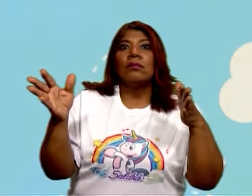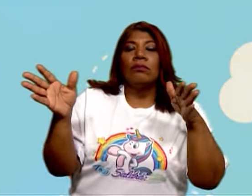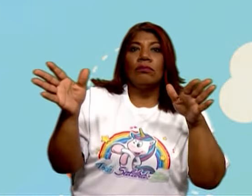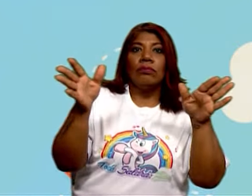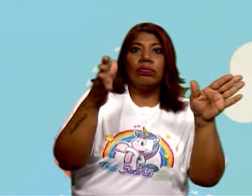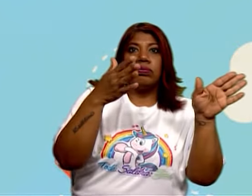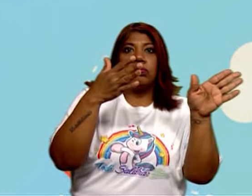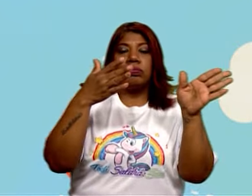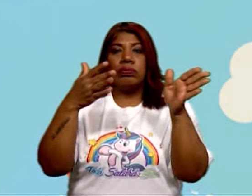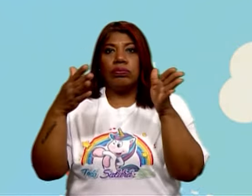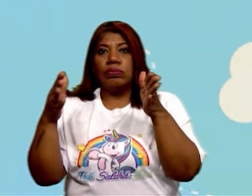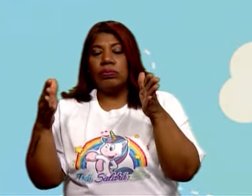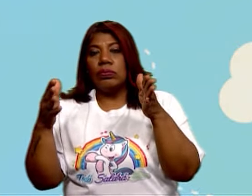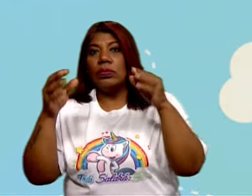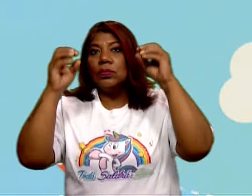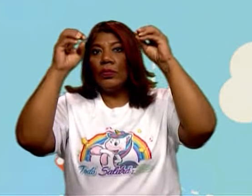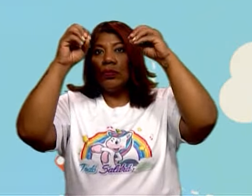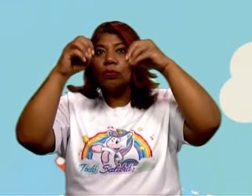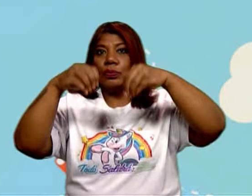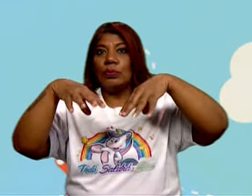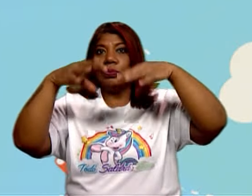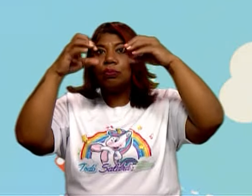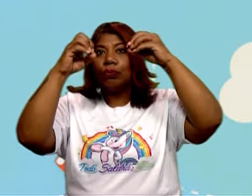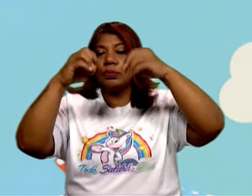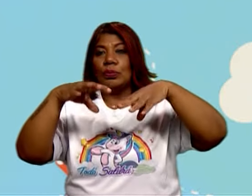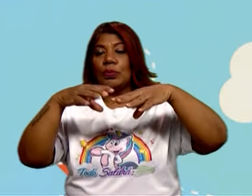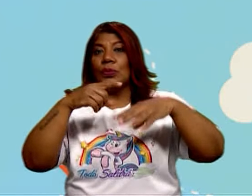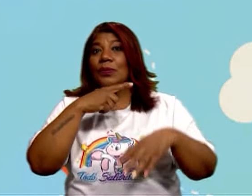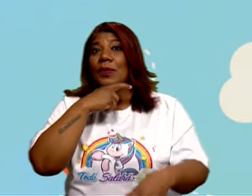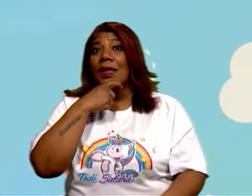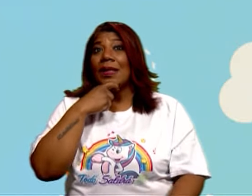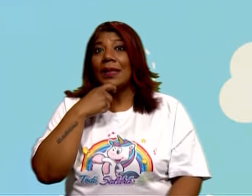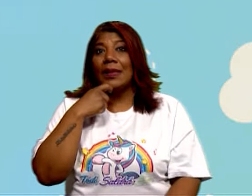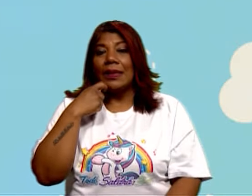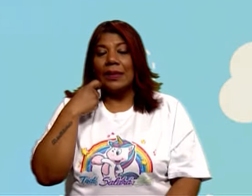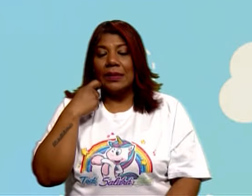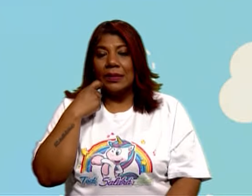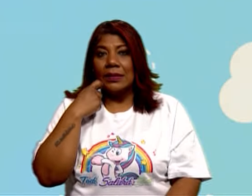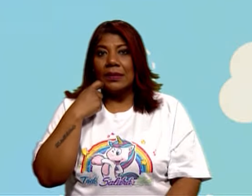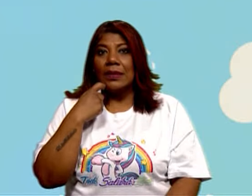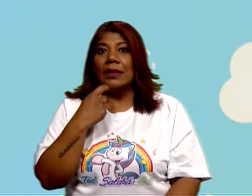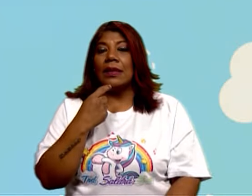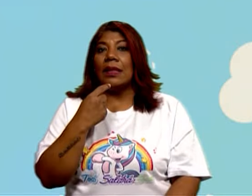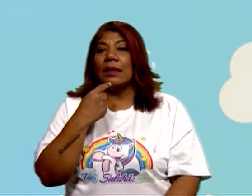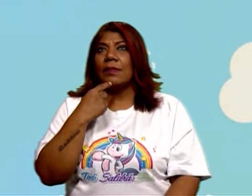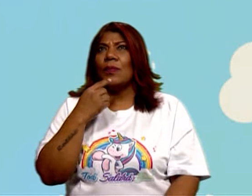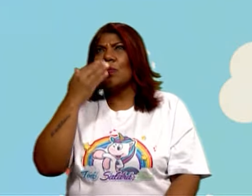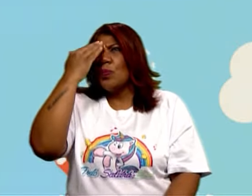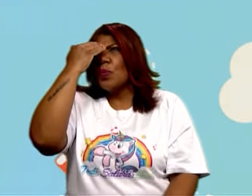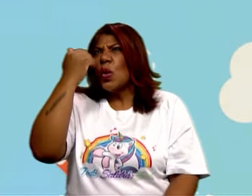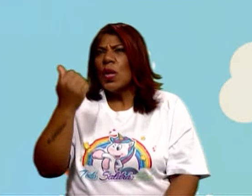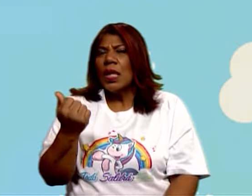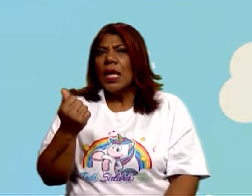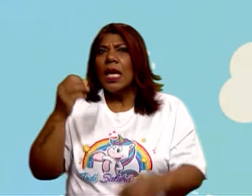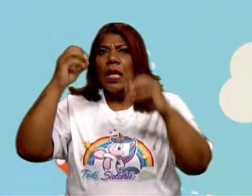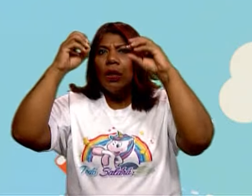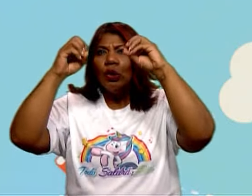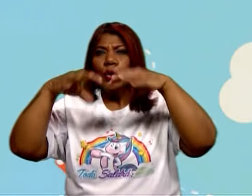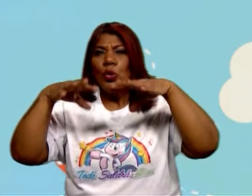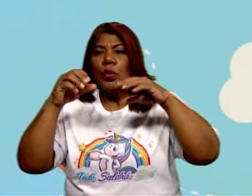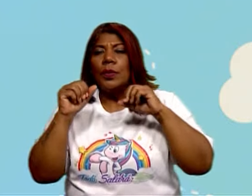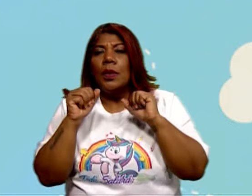humedad, lluvia, dentro de un espacio geográfico. El clima lo determina la altura y